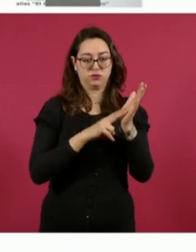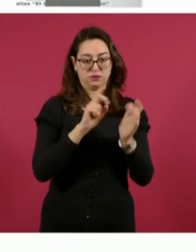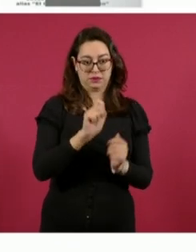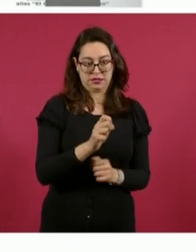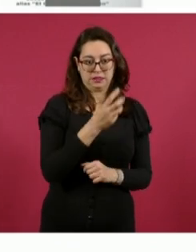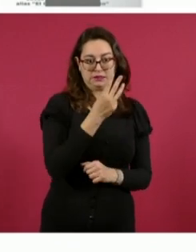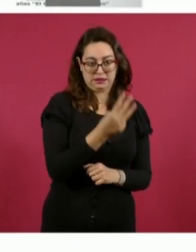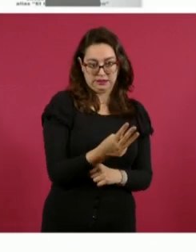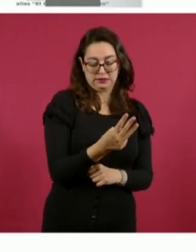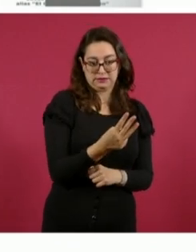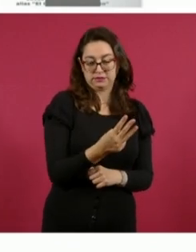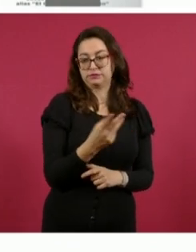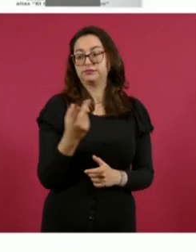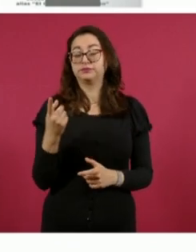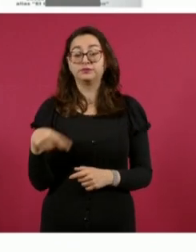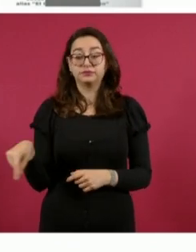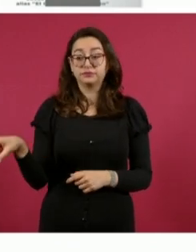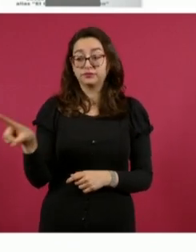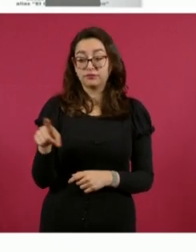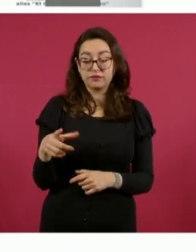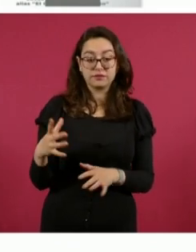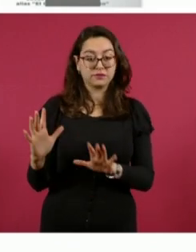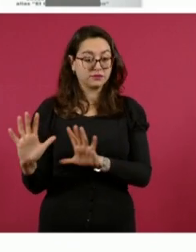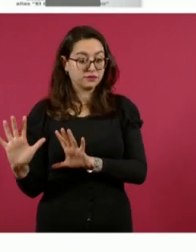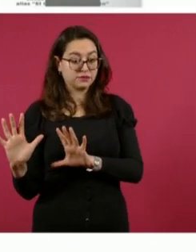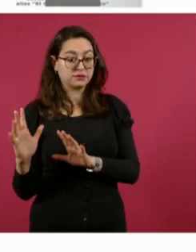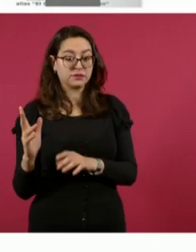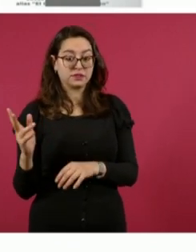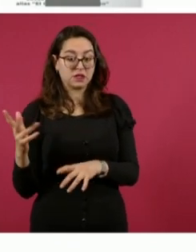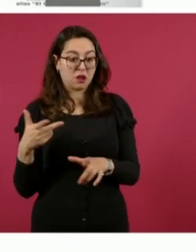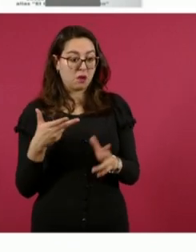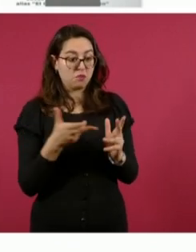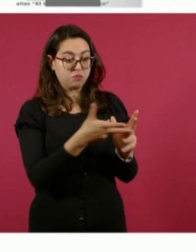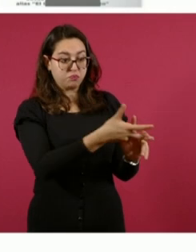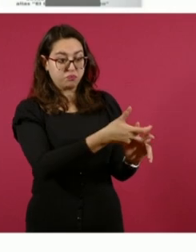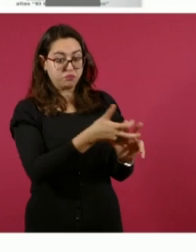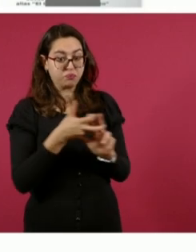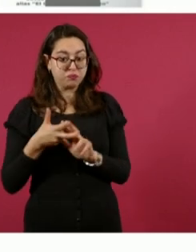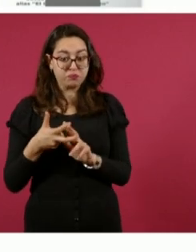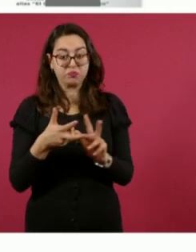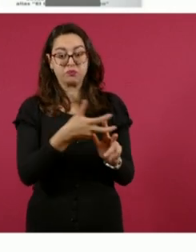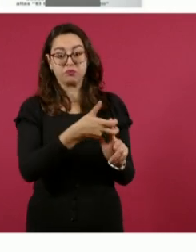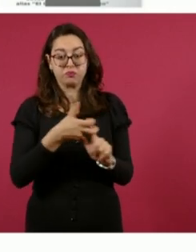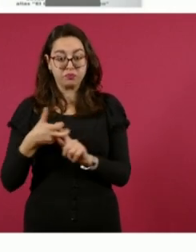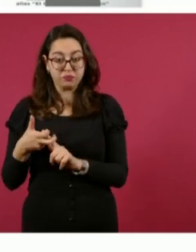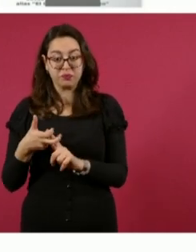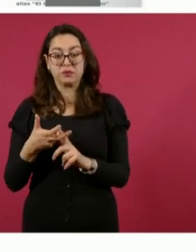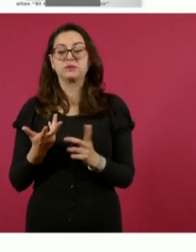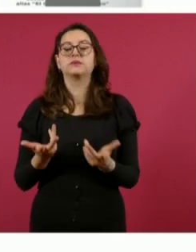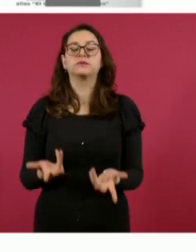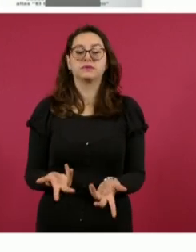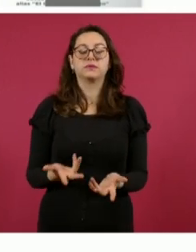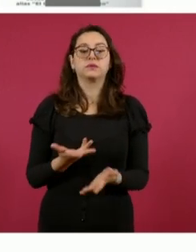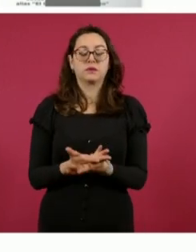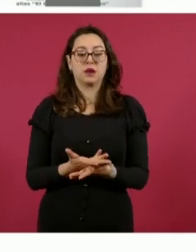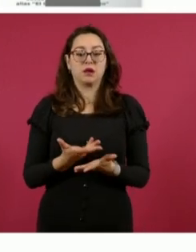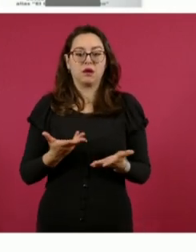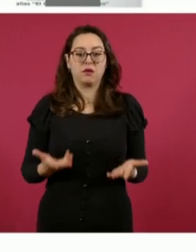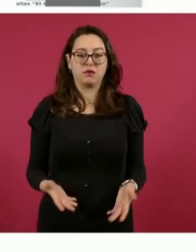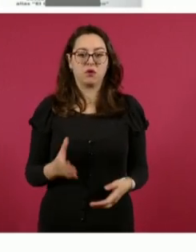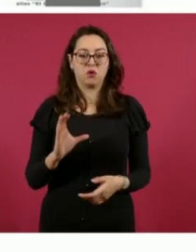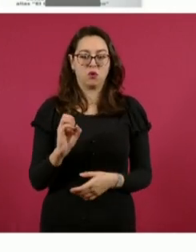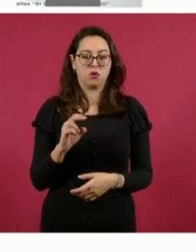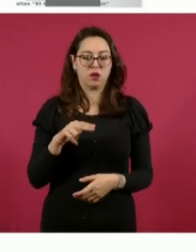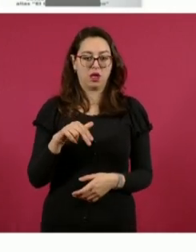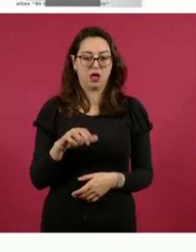lograr estas detenciones se realizó un trabajo de investigación de gabinete y distintas diligencias a cargo de la CONAO,